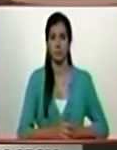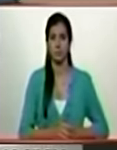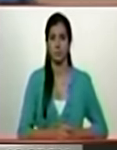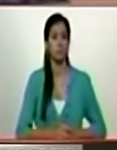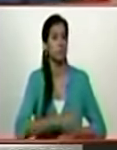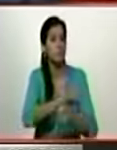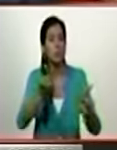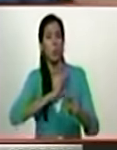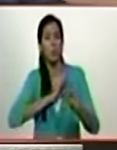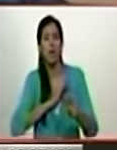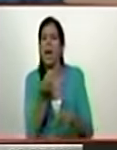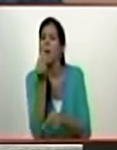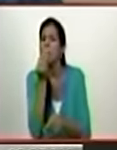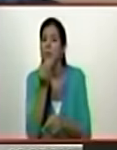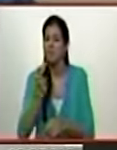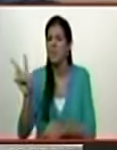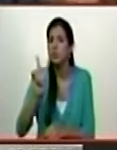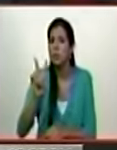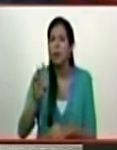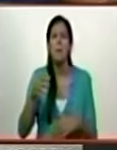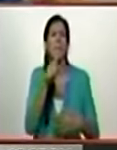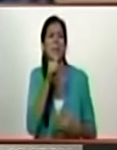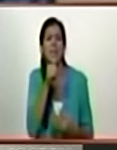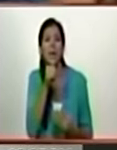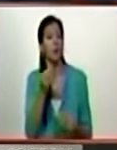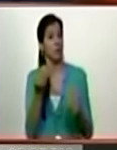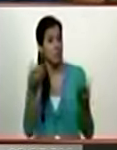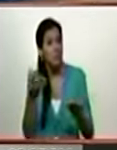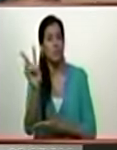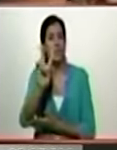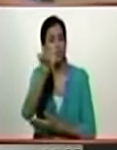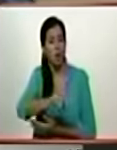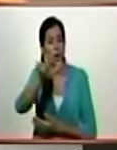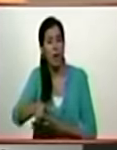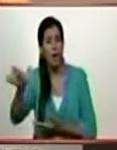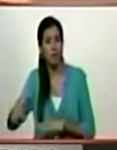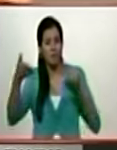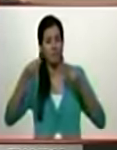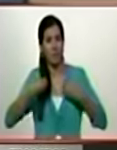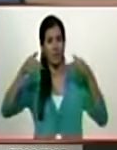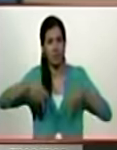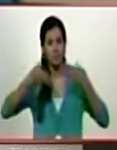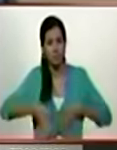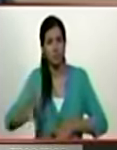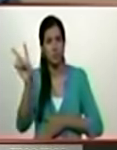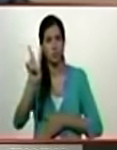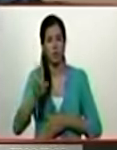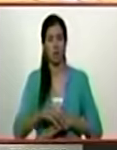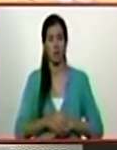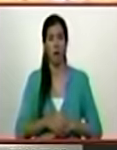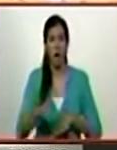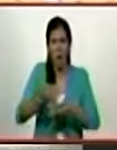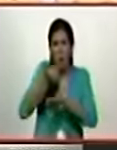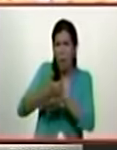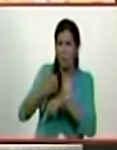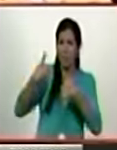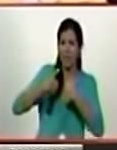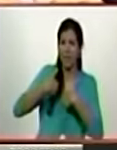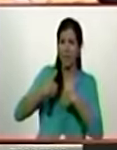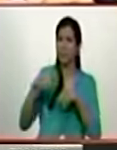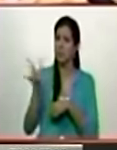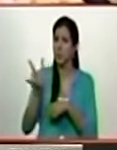Para los venezolanos. ¿Los alimentos venezolanos para quién tienen que ser? Para los venezolanos y las venezolanas. No nos estén echando la culpa que se cree una